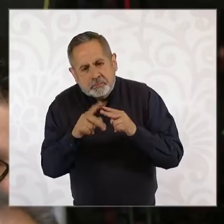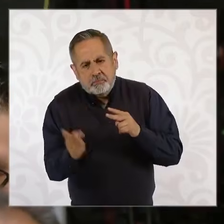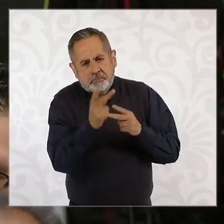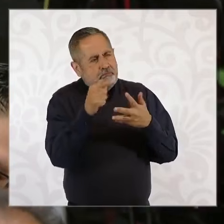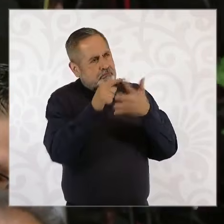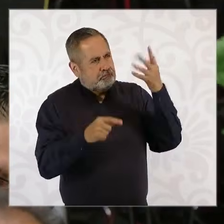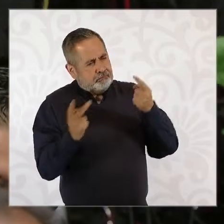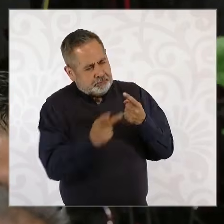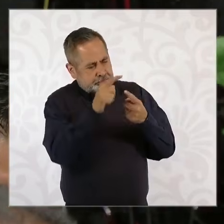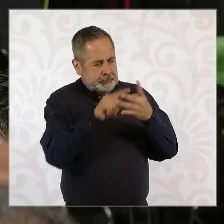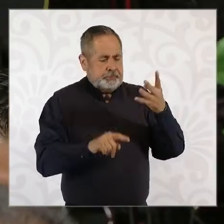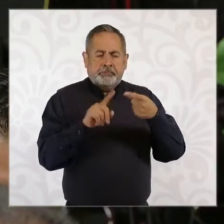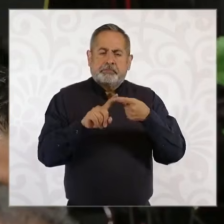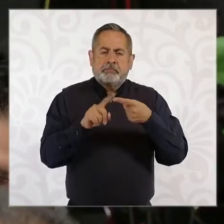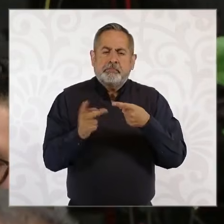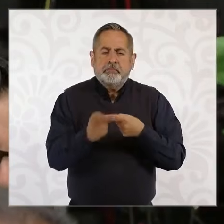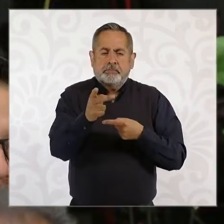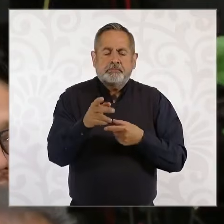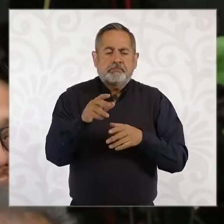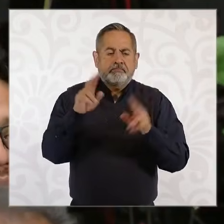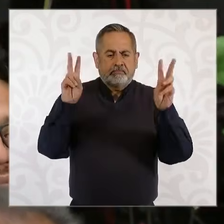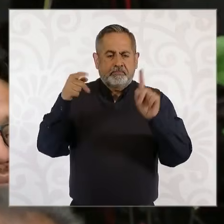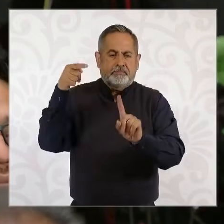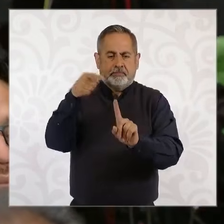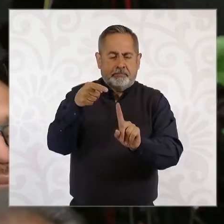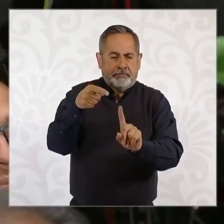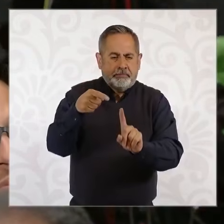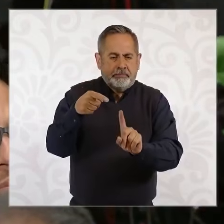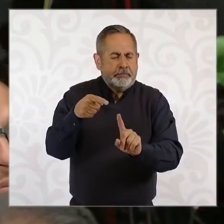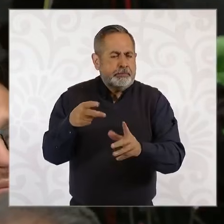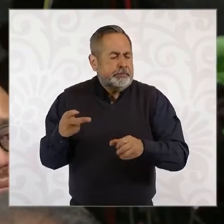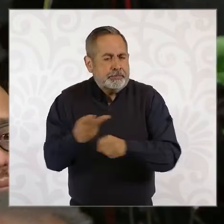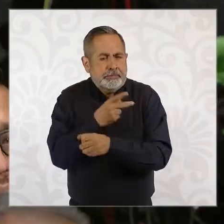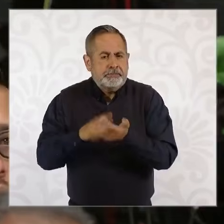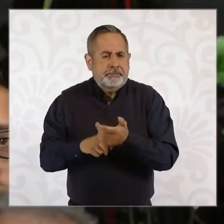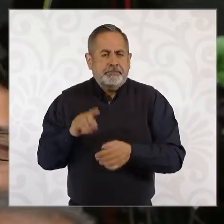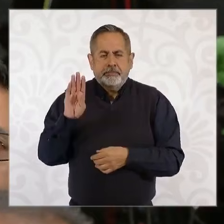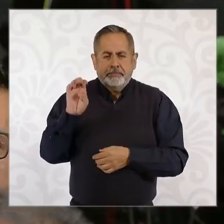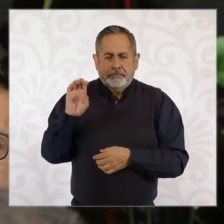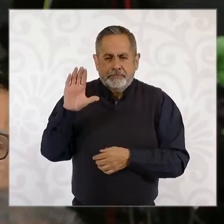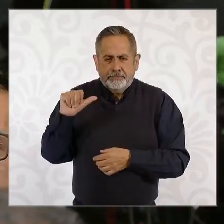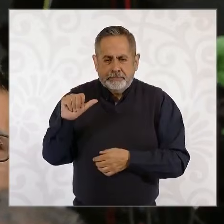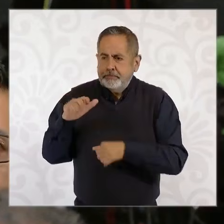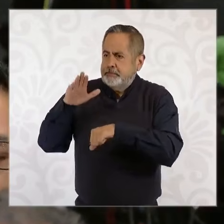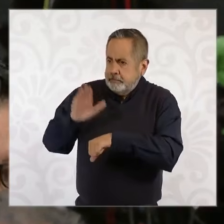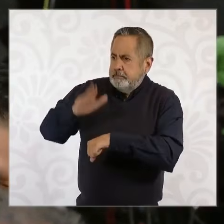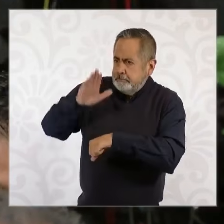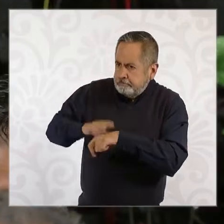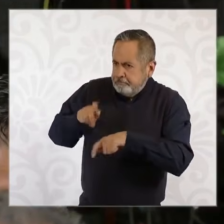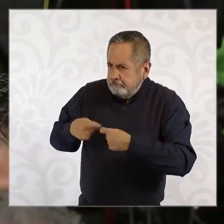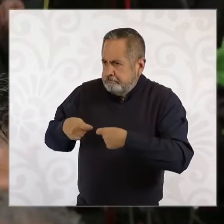por preguntar acerca del tema y con el incremento de becas y de la